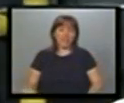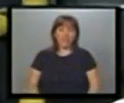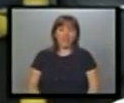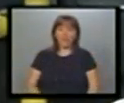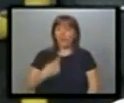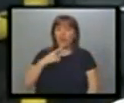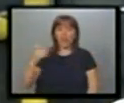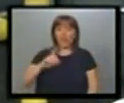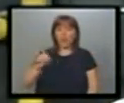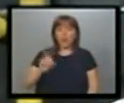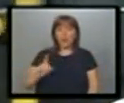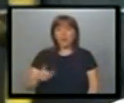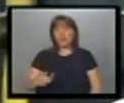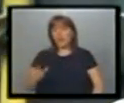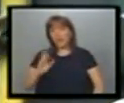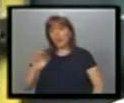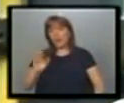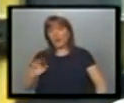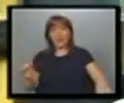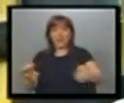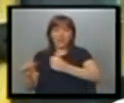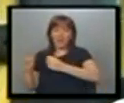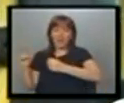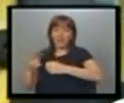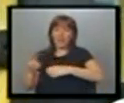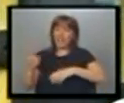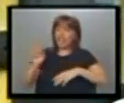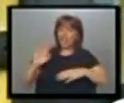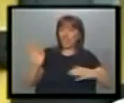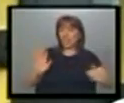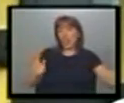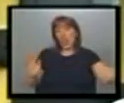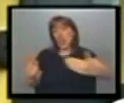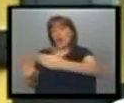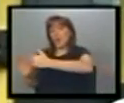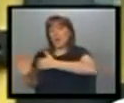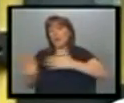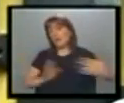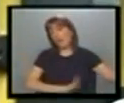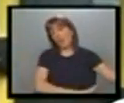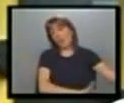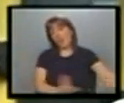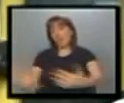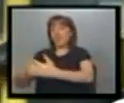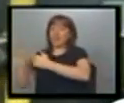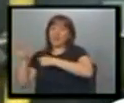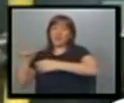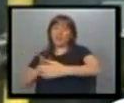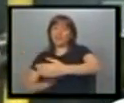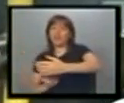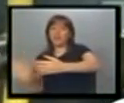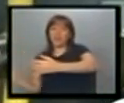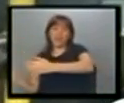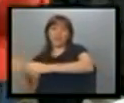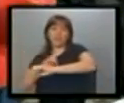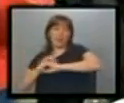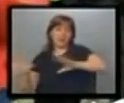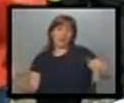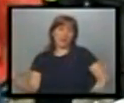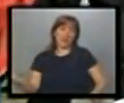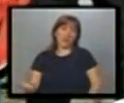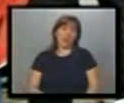cuenta? ¿Encerró a la mujer? No, la encerré. Doblamos todos, ¿entendés? Si ella se manda por ahí, qué sé